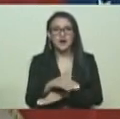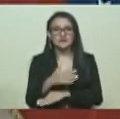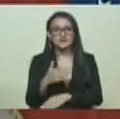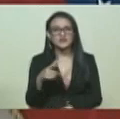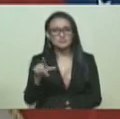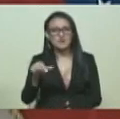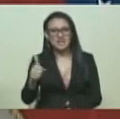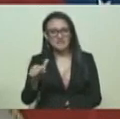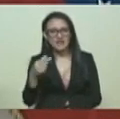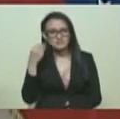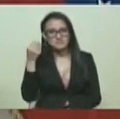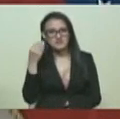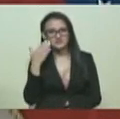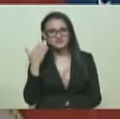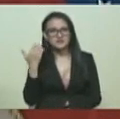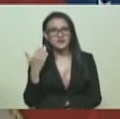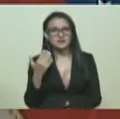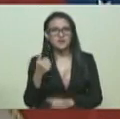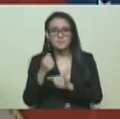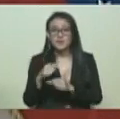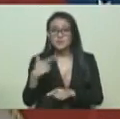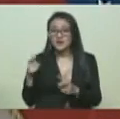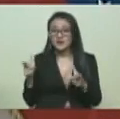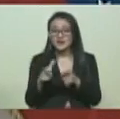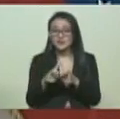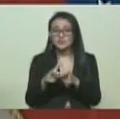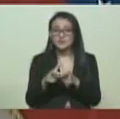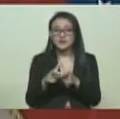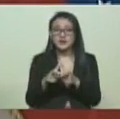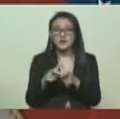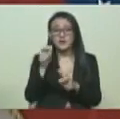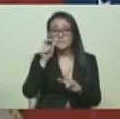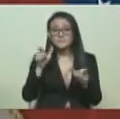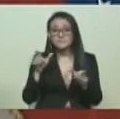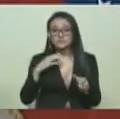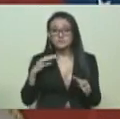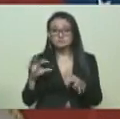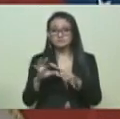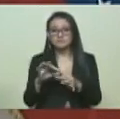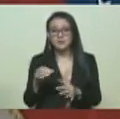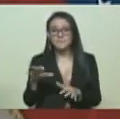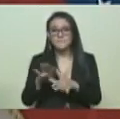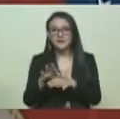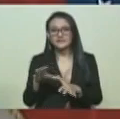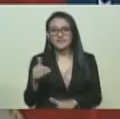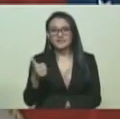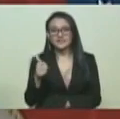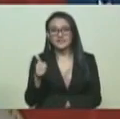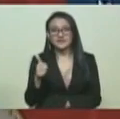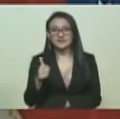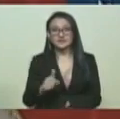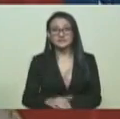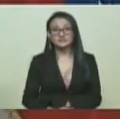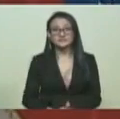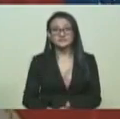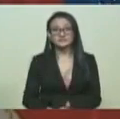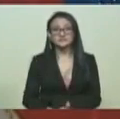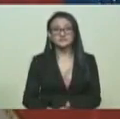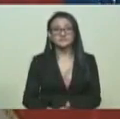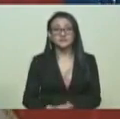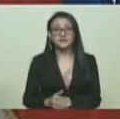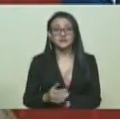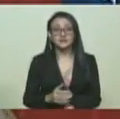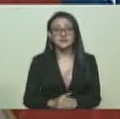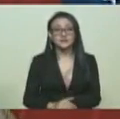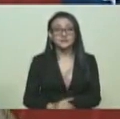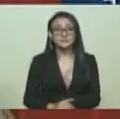parece? Espera que me reúna mañana con los muchachos y te digo, martes 10, dame chance. Le dice